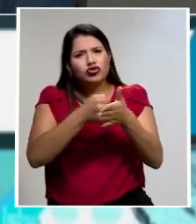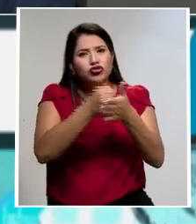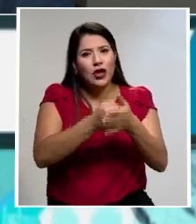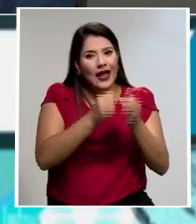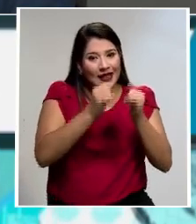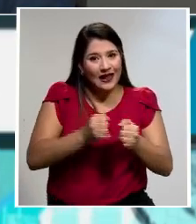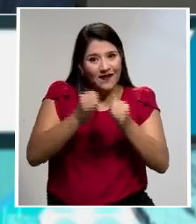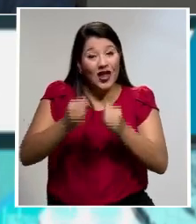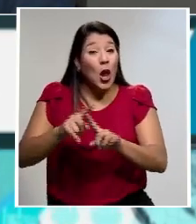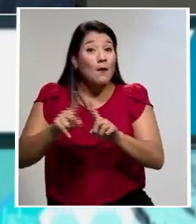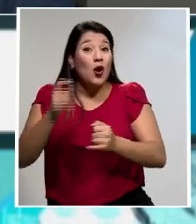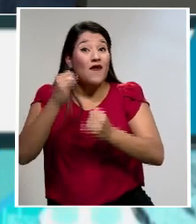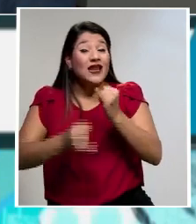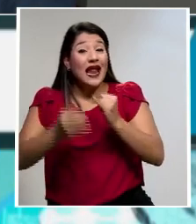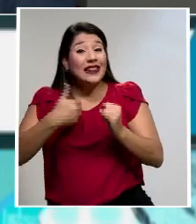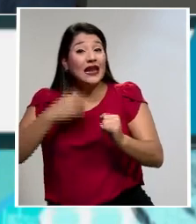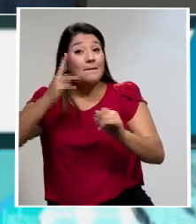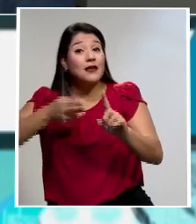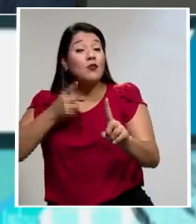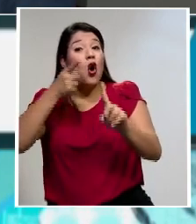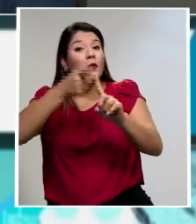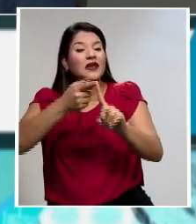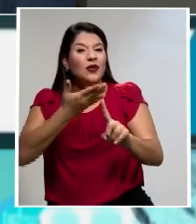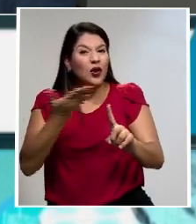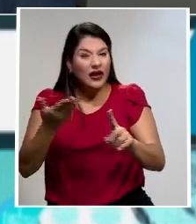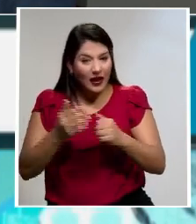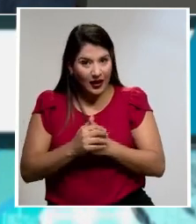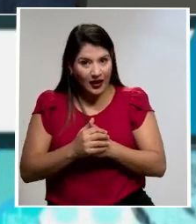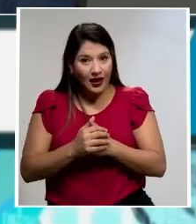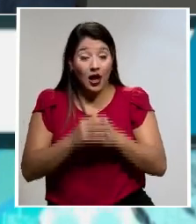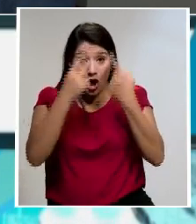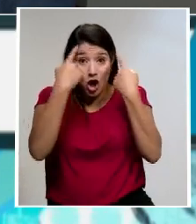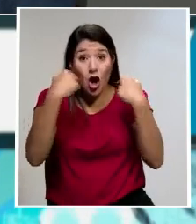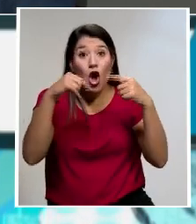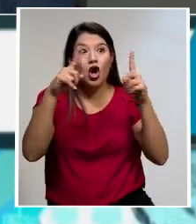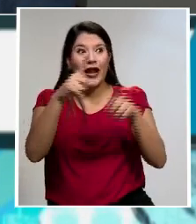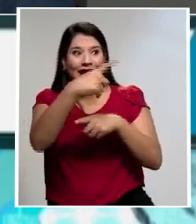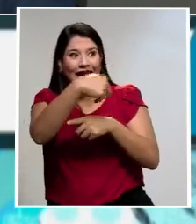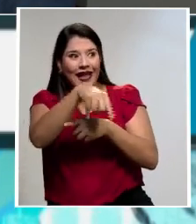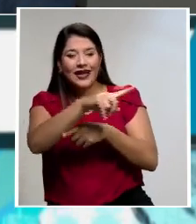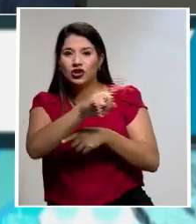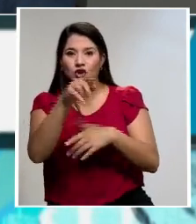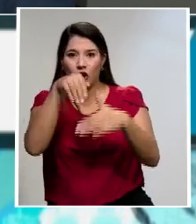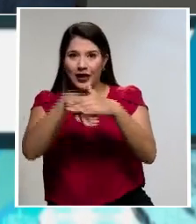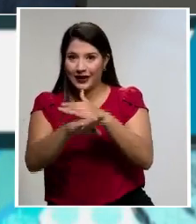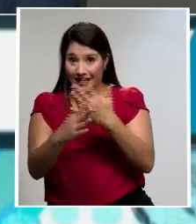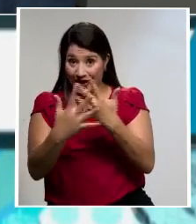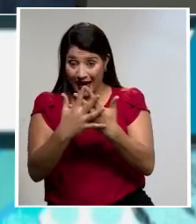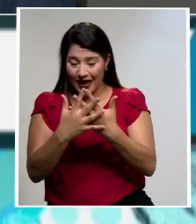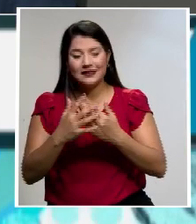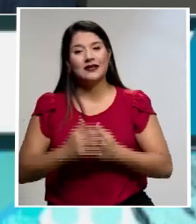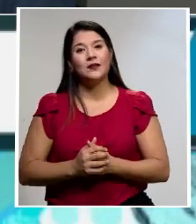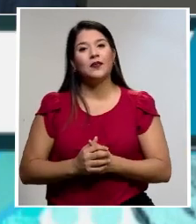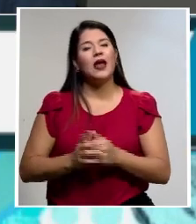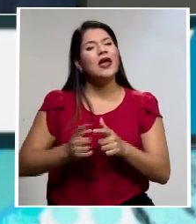mantener fuera de la prisión efectiva a sus defendidos.